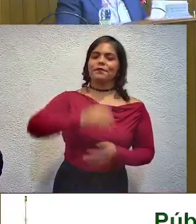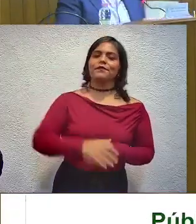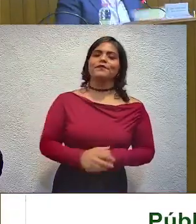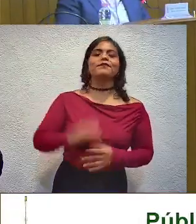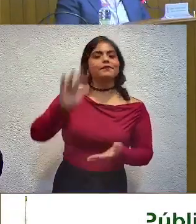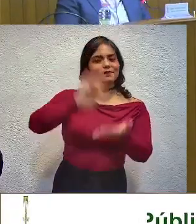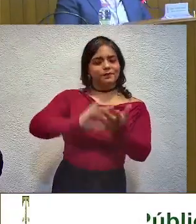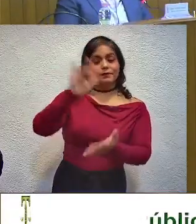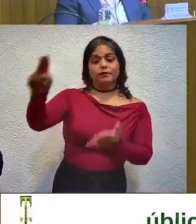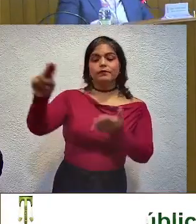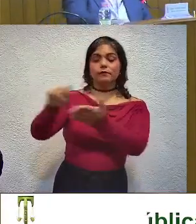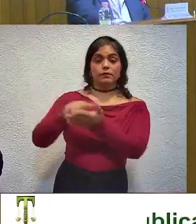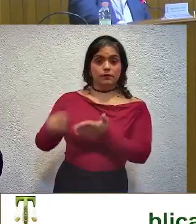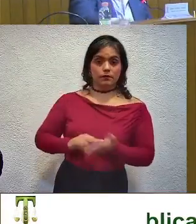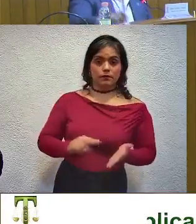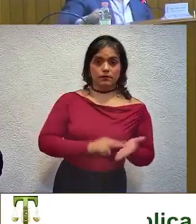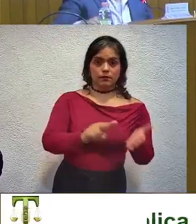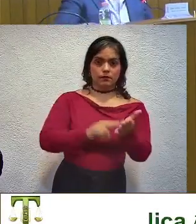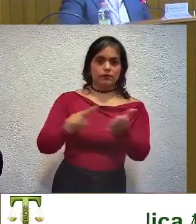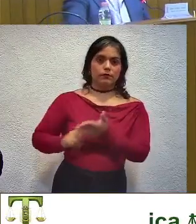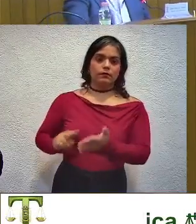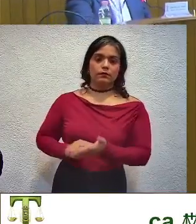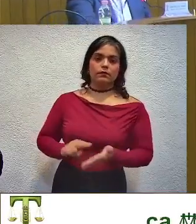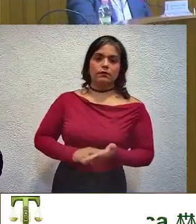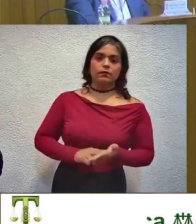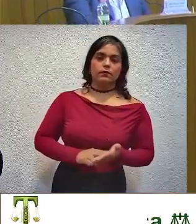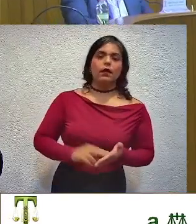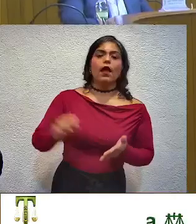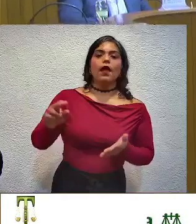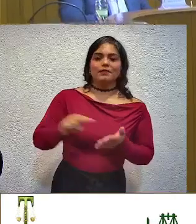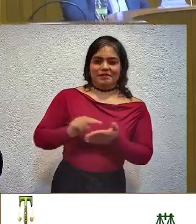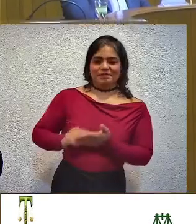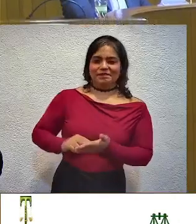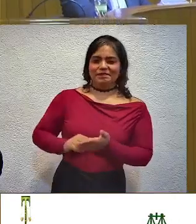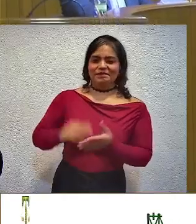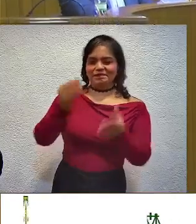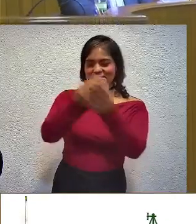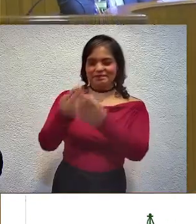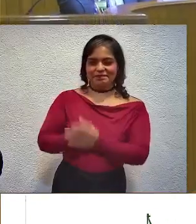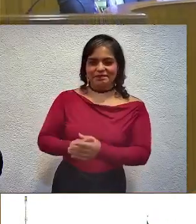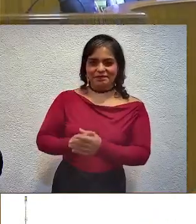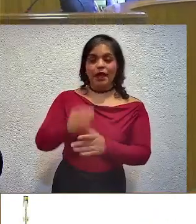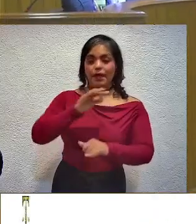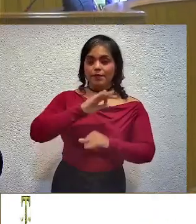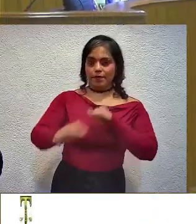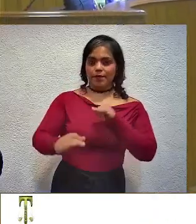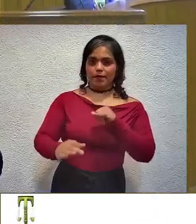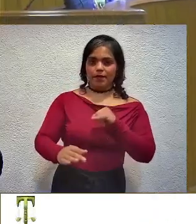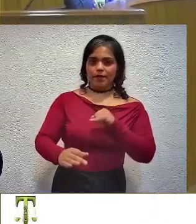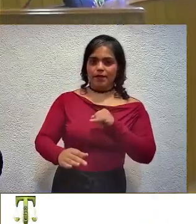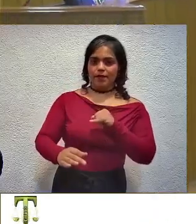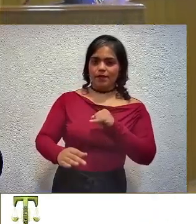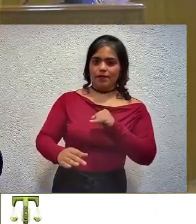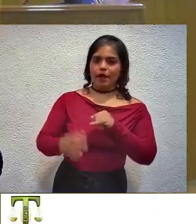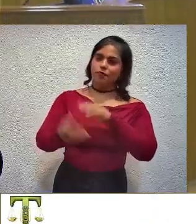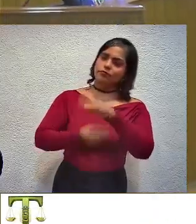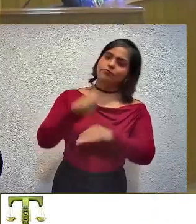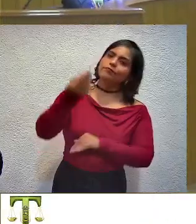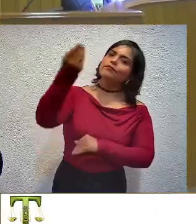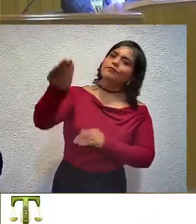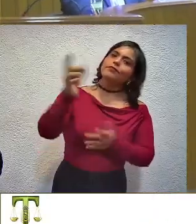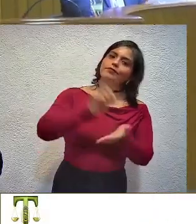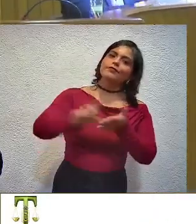Gracias, secretario. En consecuencia, sírvase recabar las firmas a la conclusión de la presente sesión y notifíquese conforme a